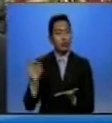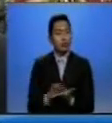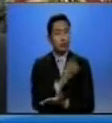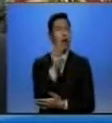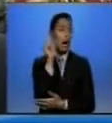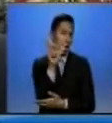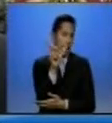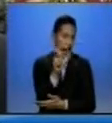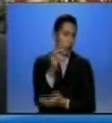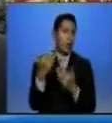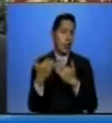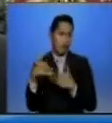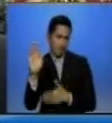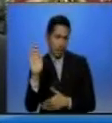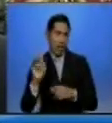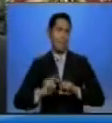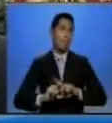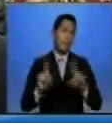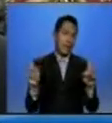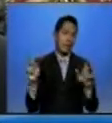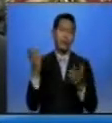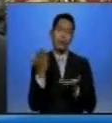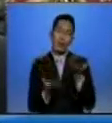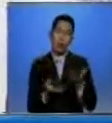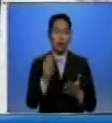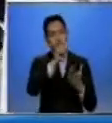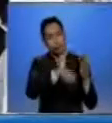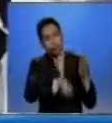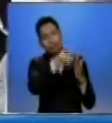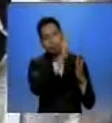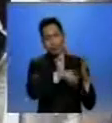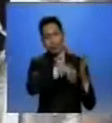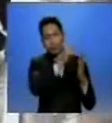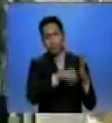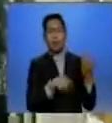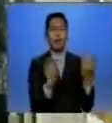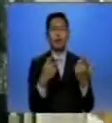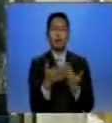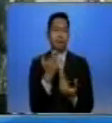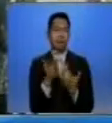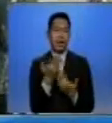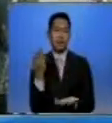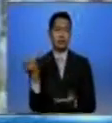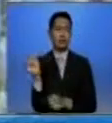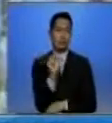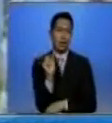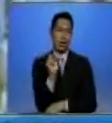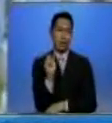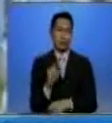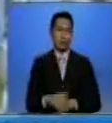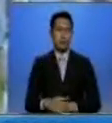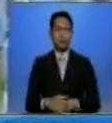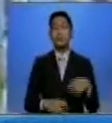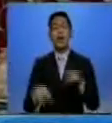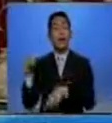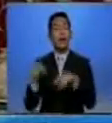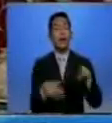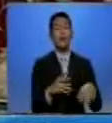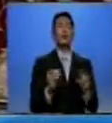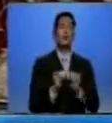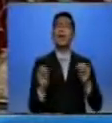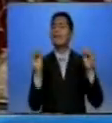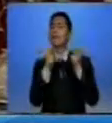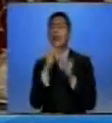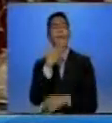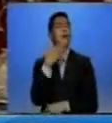más que un trabajo que se lo puede hacer con pintura. Los devotos del Niño Jesús cada año tratan de mejorar los adornos del pesebre y la vestimenta